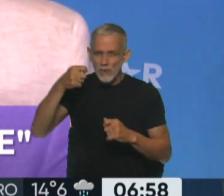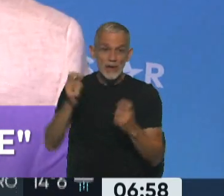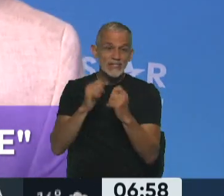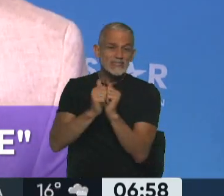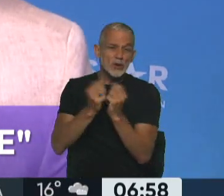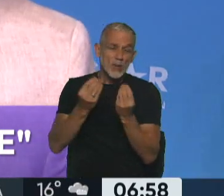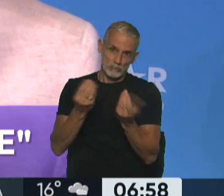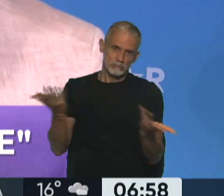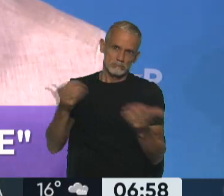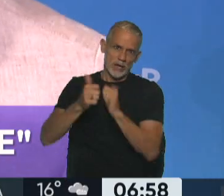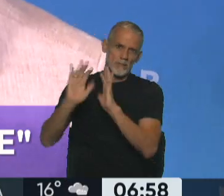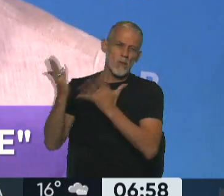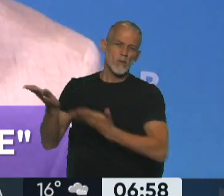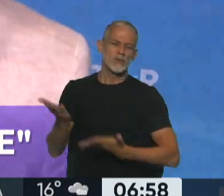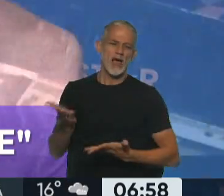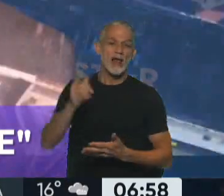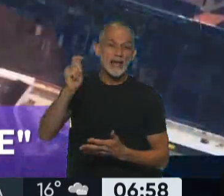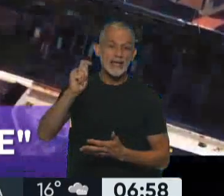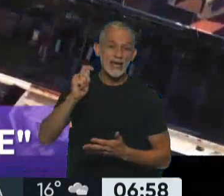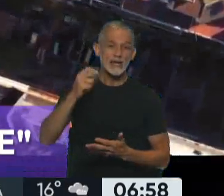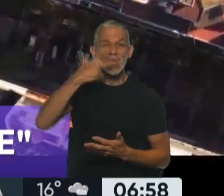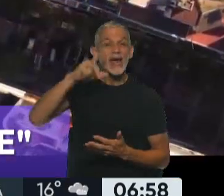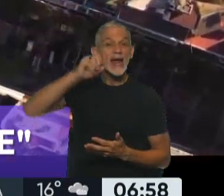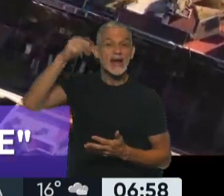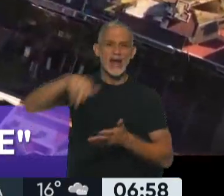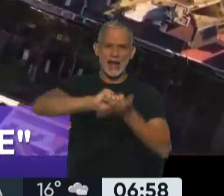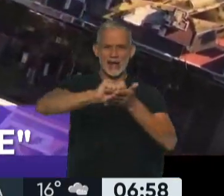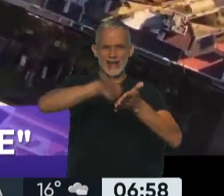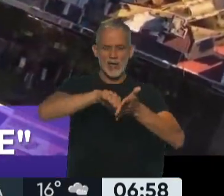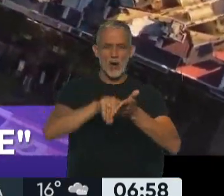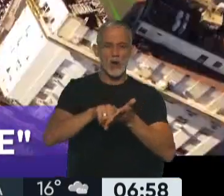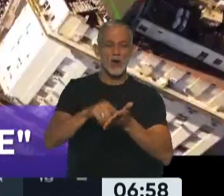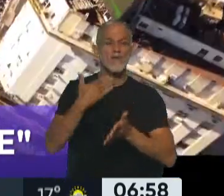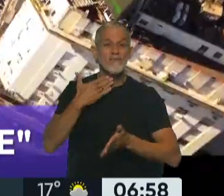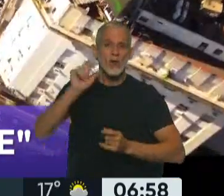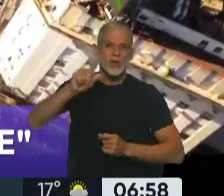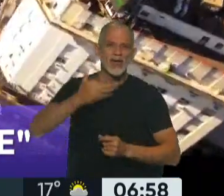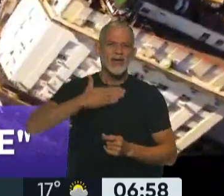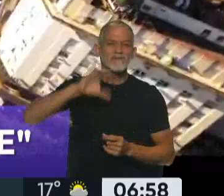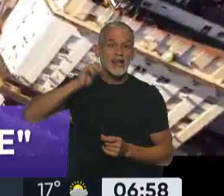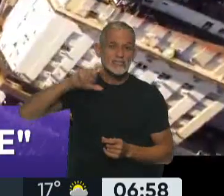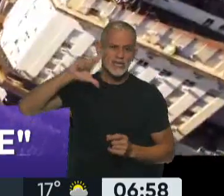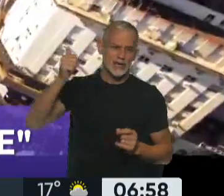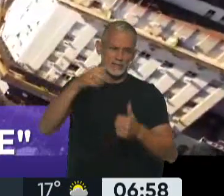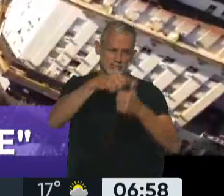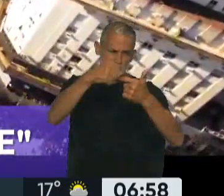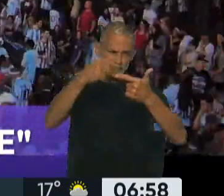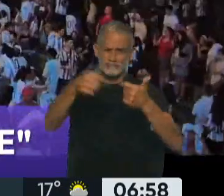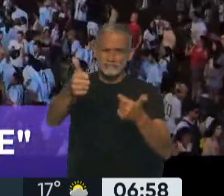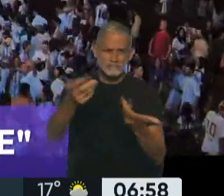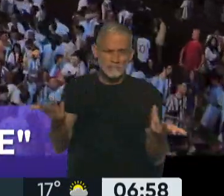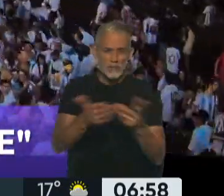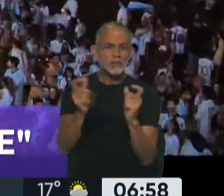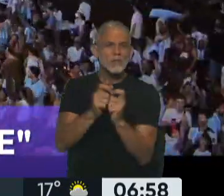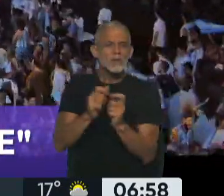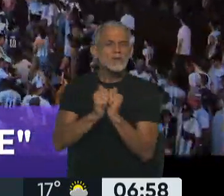Mundial, con el mejor contador de cuentos, que es Hernán, con Guillermo narrándolo? O sea, están todos los elementos para que sea una